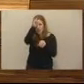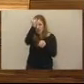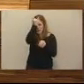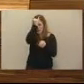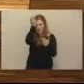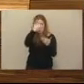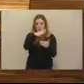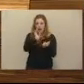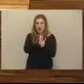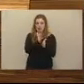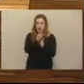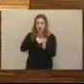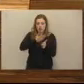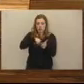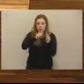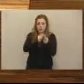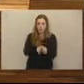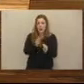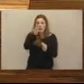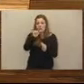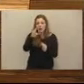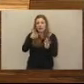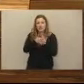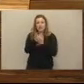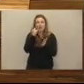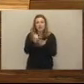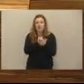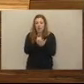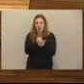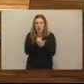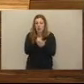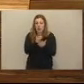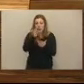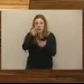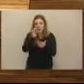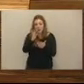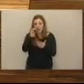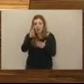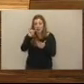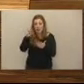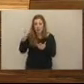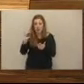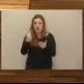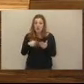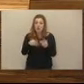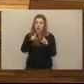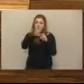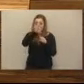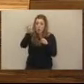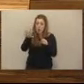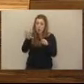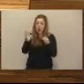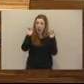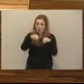quesos. La PAC es un pequeño ensayo TTIP. Los países miembros tienen que ratificar este acuerdo antes